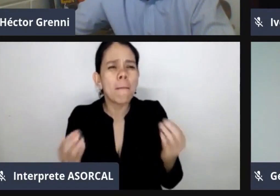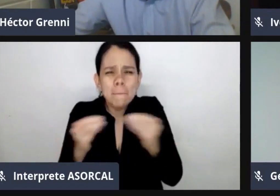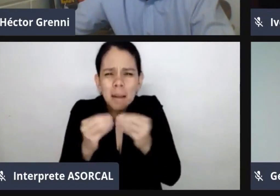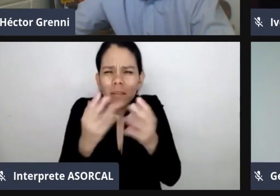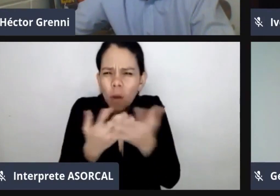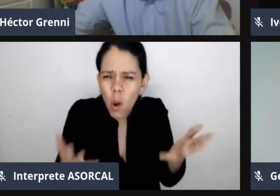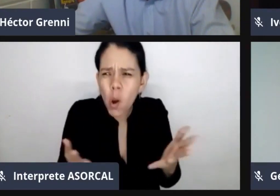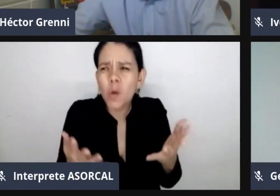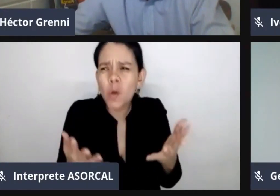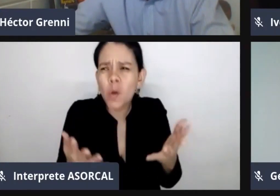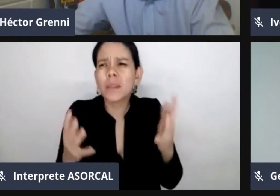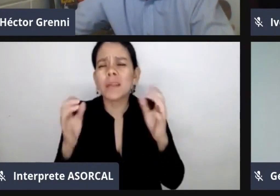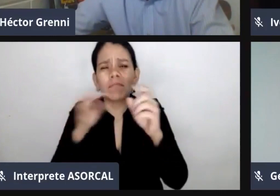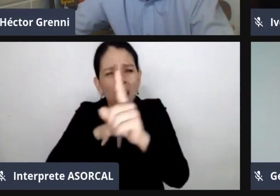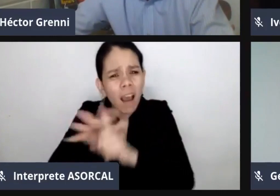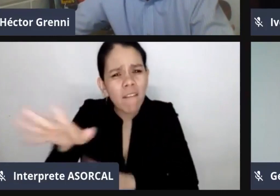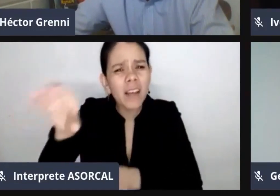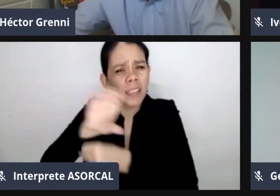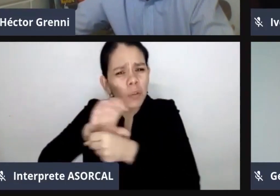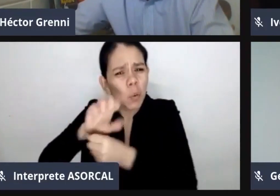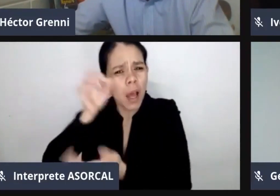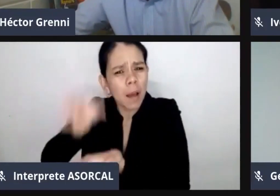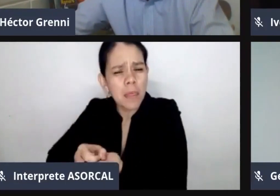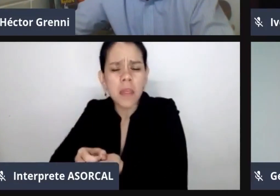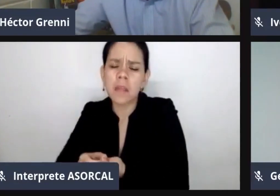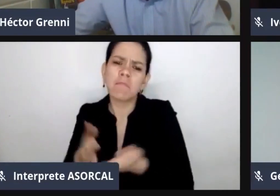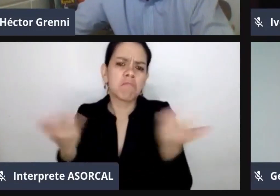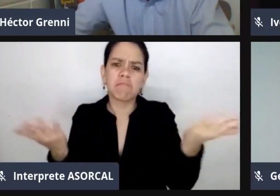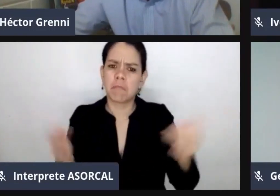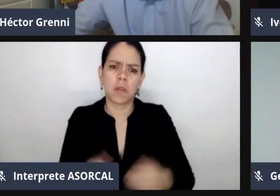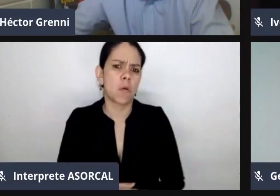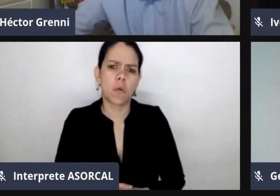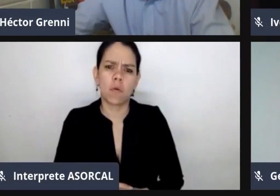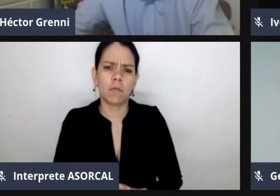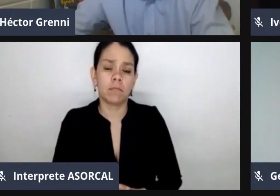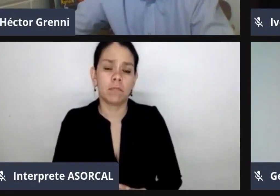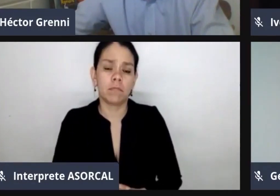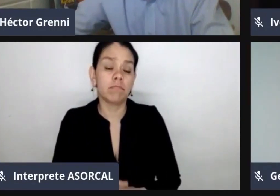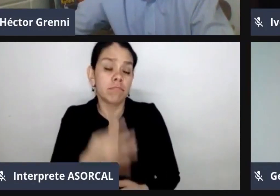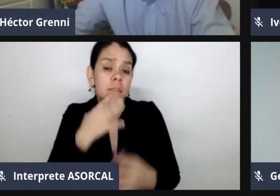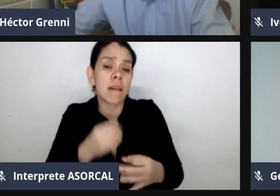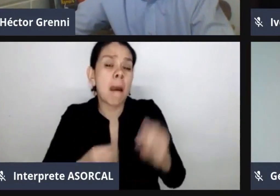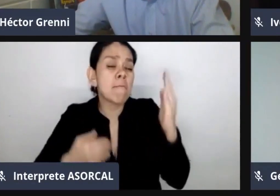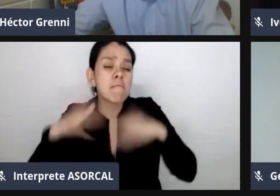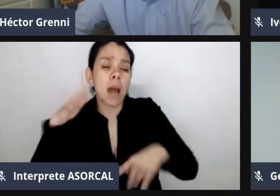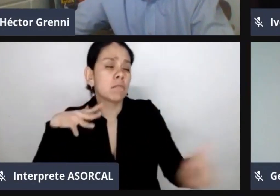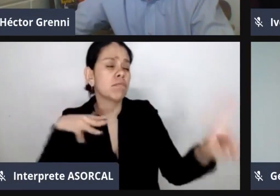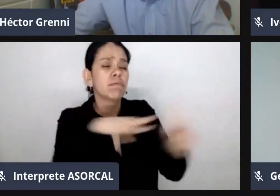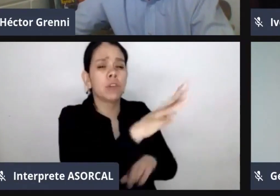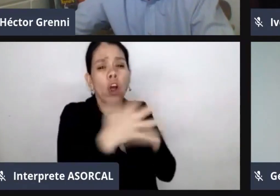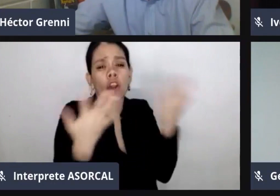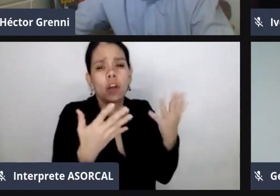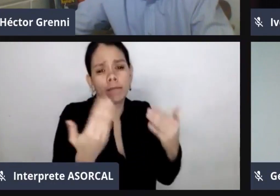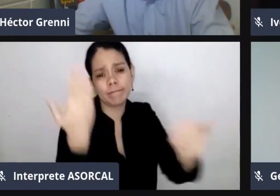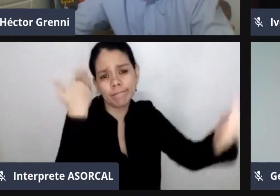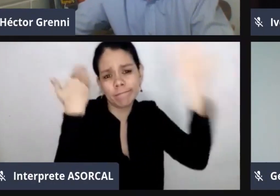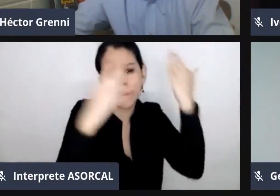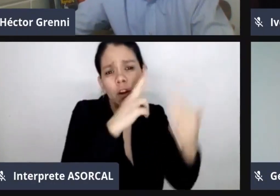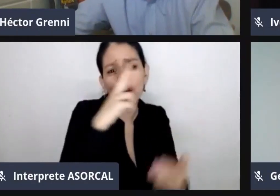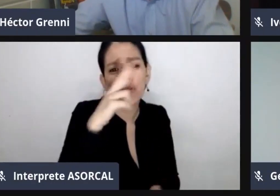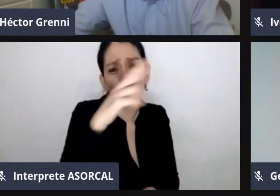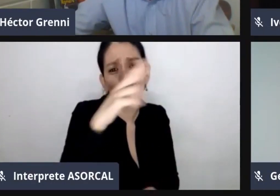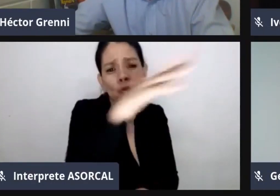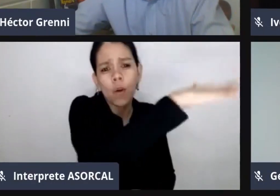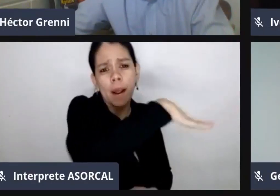La guerra se dio sobre todo en el campo, y las mayores matanzas, por ejemplo la matanza del Mozote, la matanza del